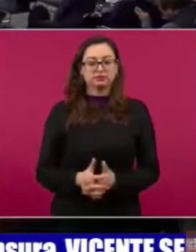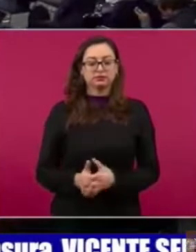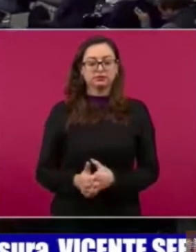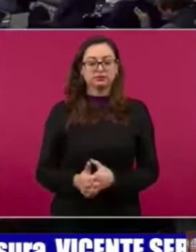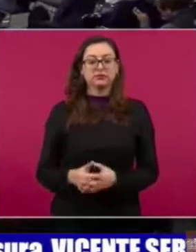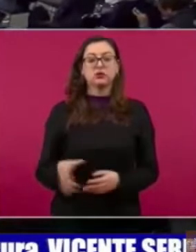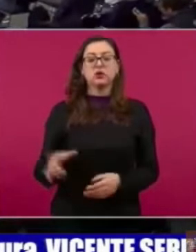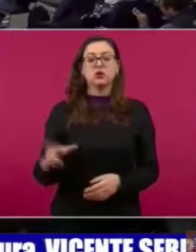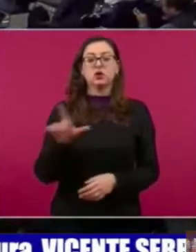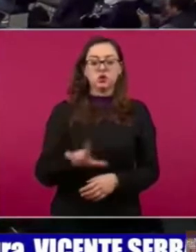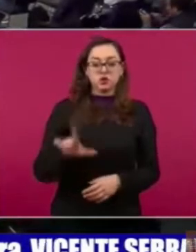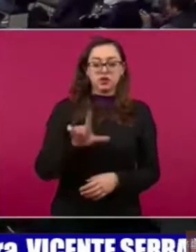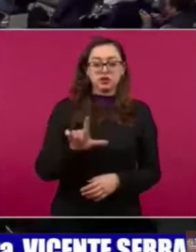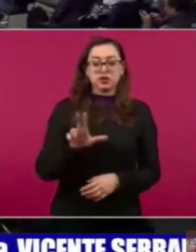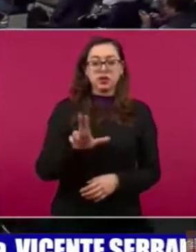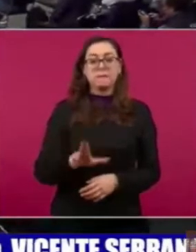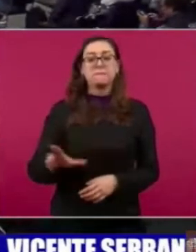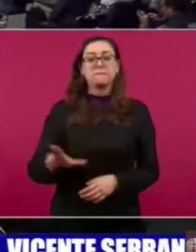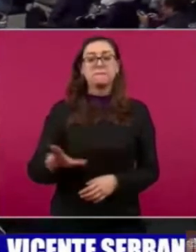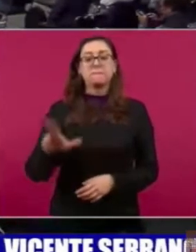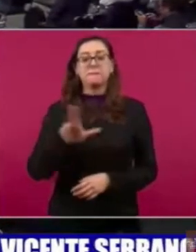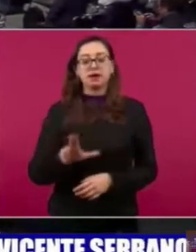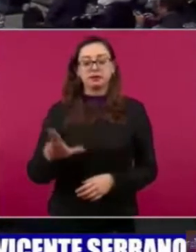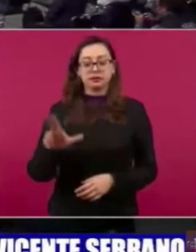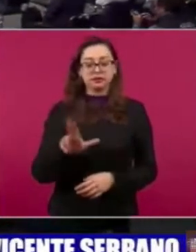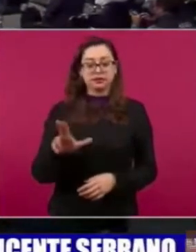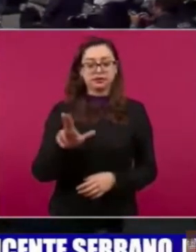Entonces es lunes y martes.